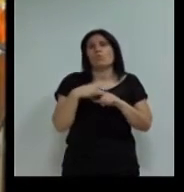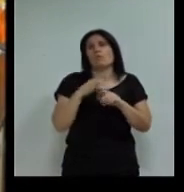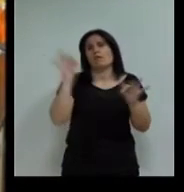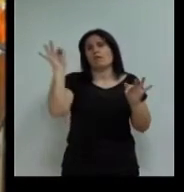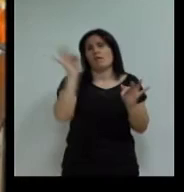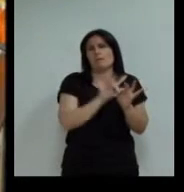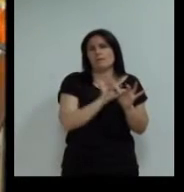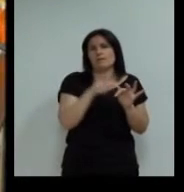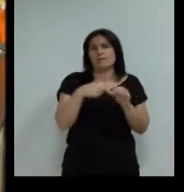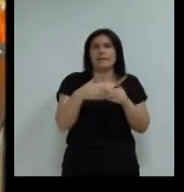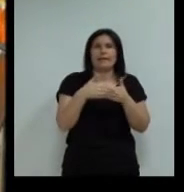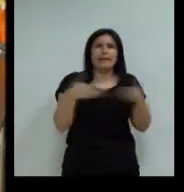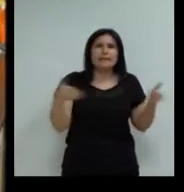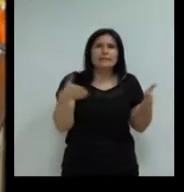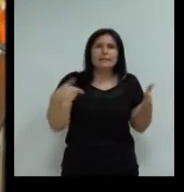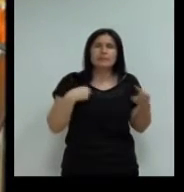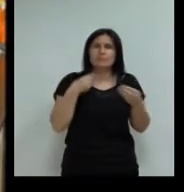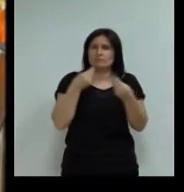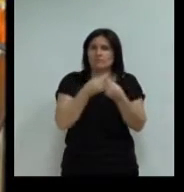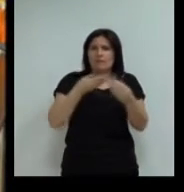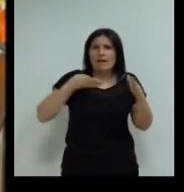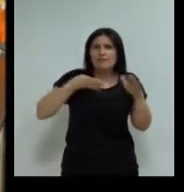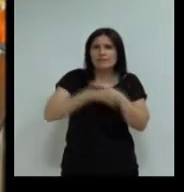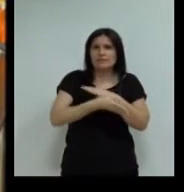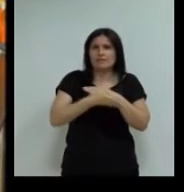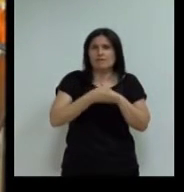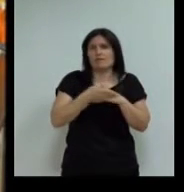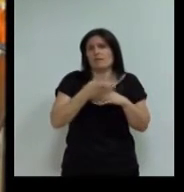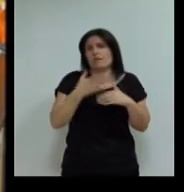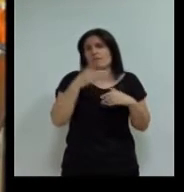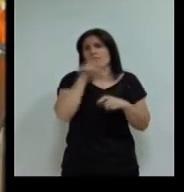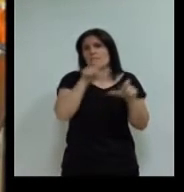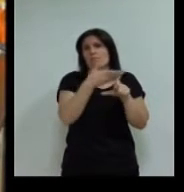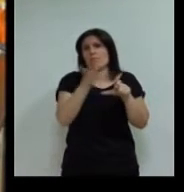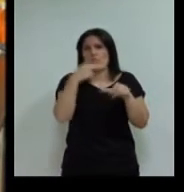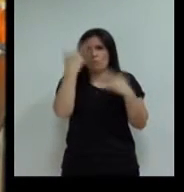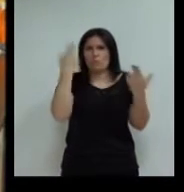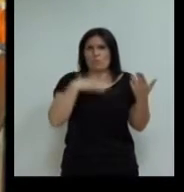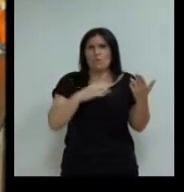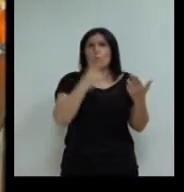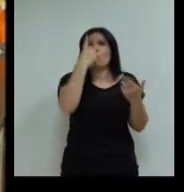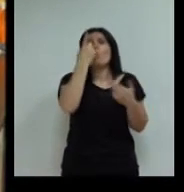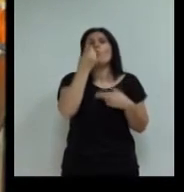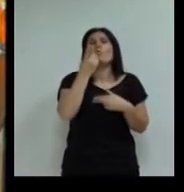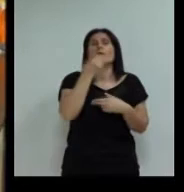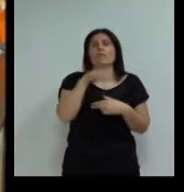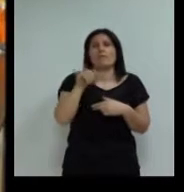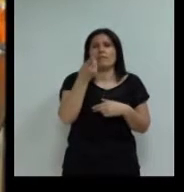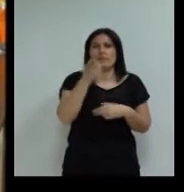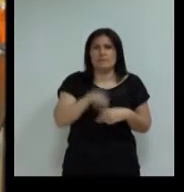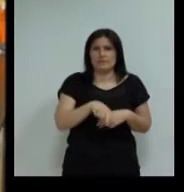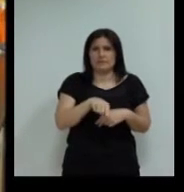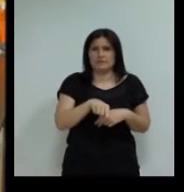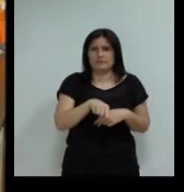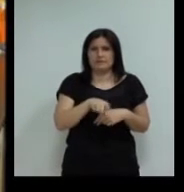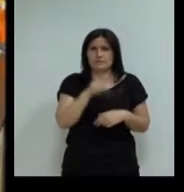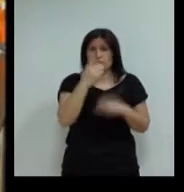largometraje de estreno con accesibilidad a disposición del público un día al mes.